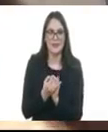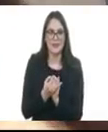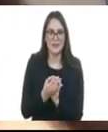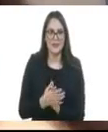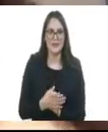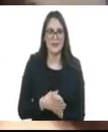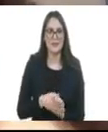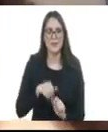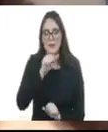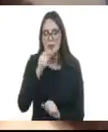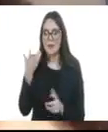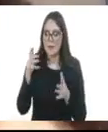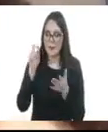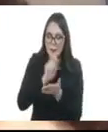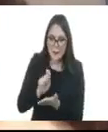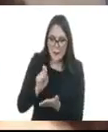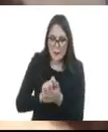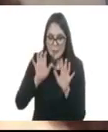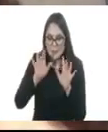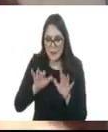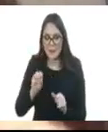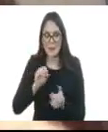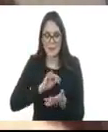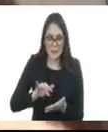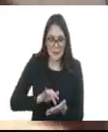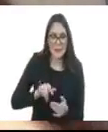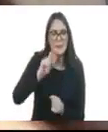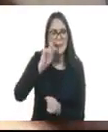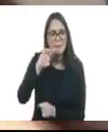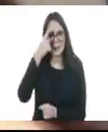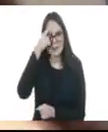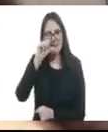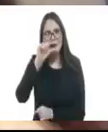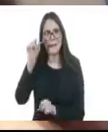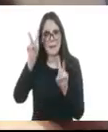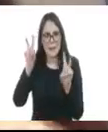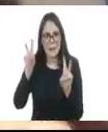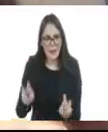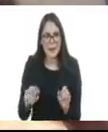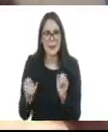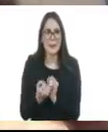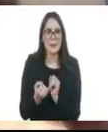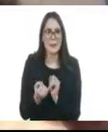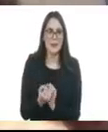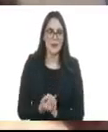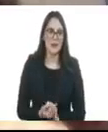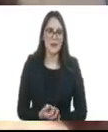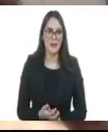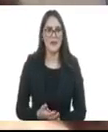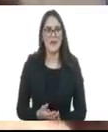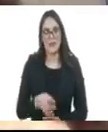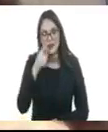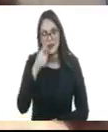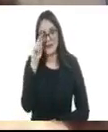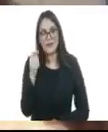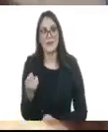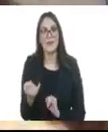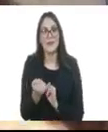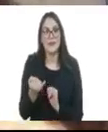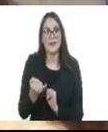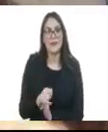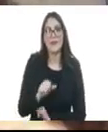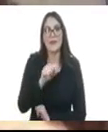escribir o de leer quizás para los lectores más tradicionales. Y bueno, pues lo que hicimos